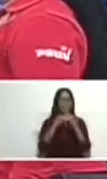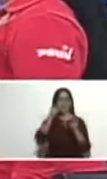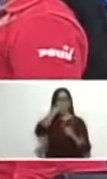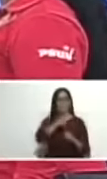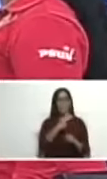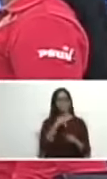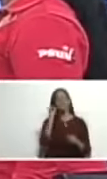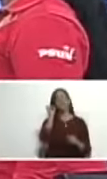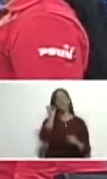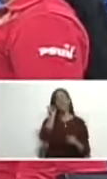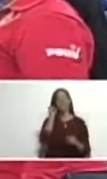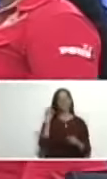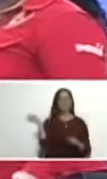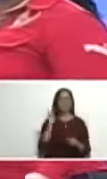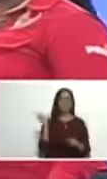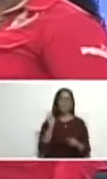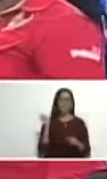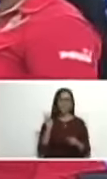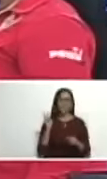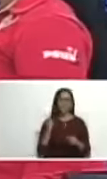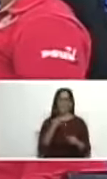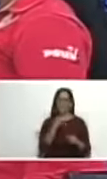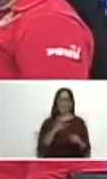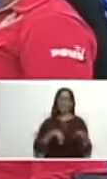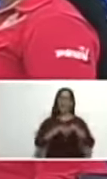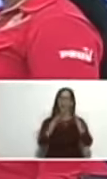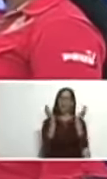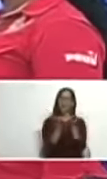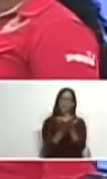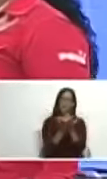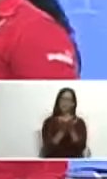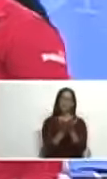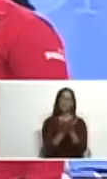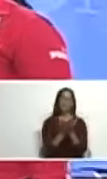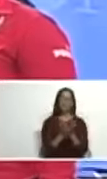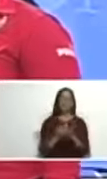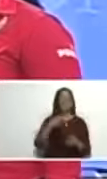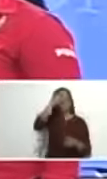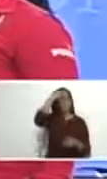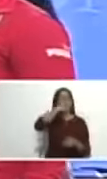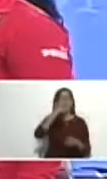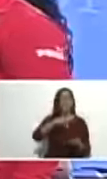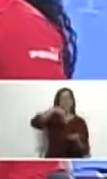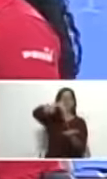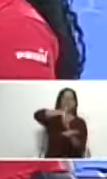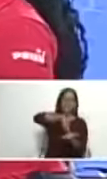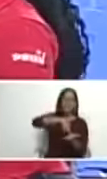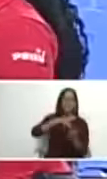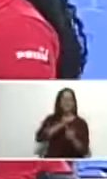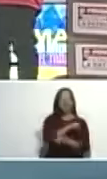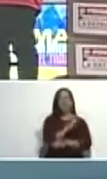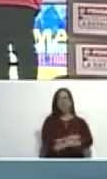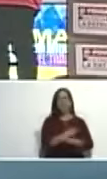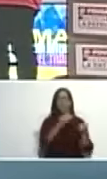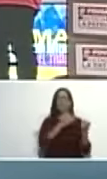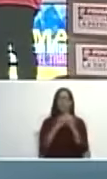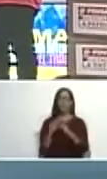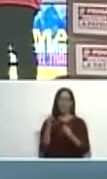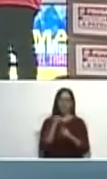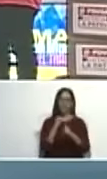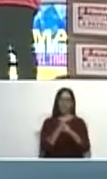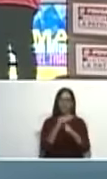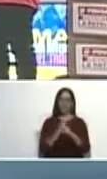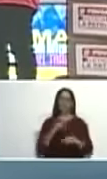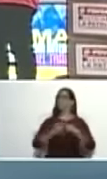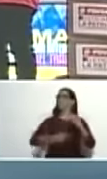y mujeres de Venezuela le decimos al mundo que es el pueblo de a pie, es el poder comunal laboral que está el día